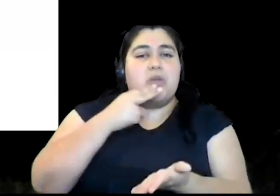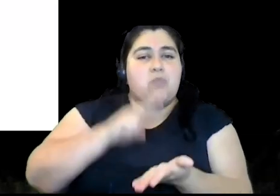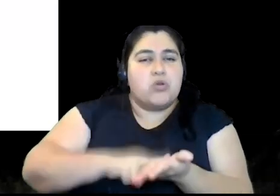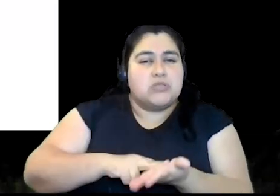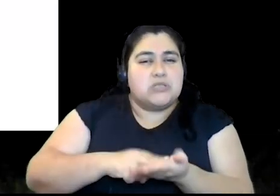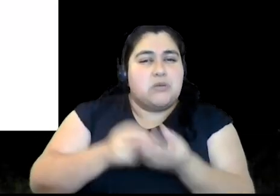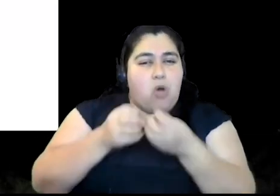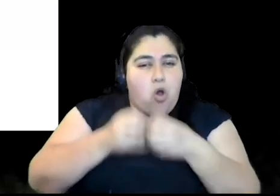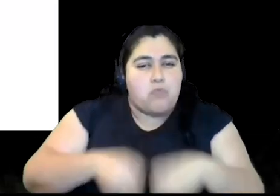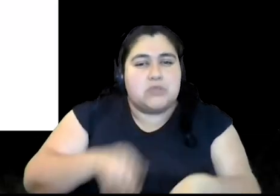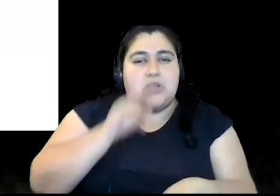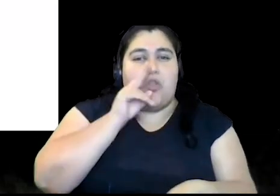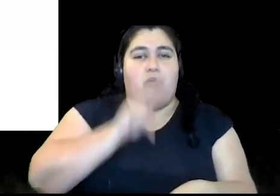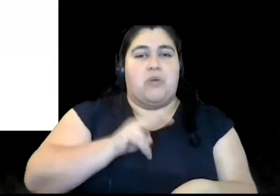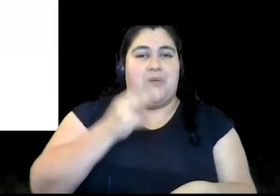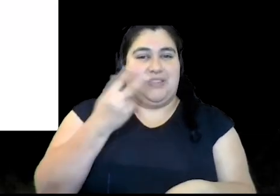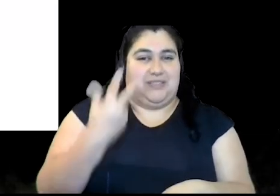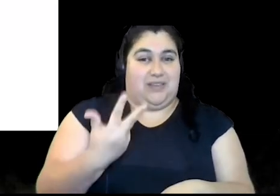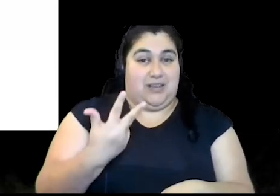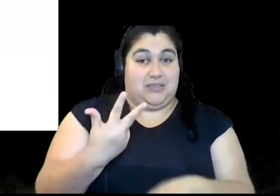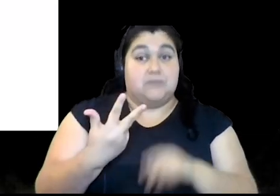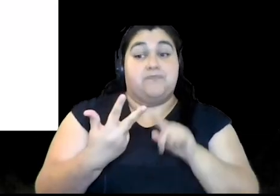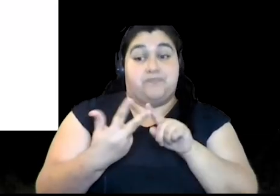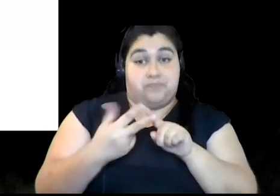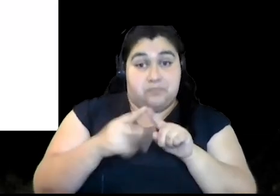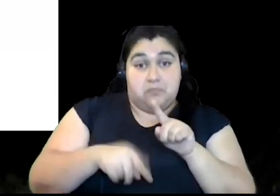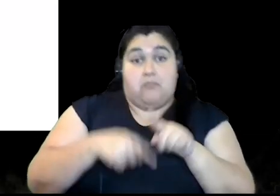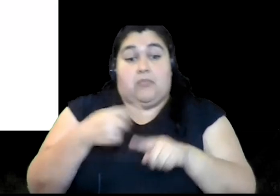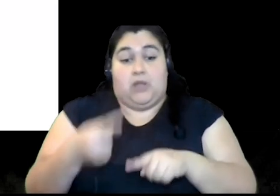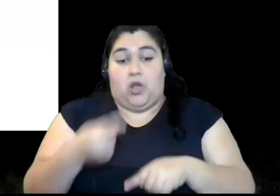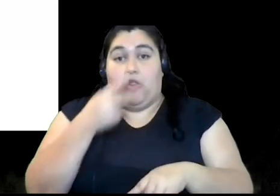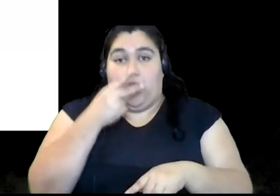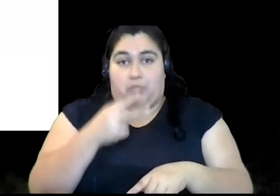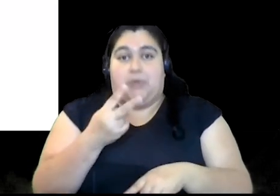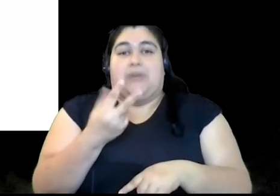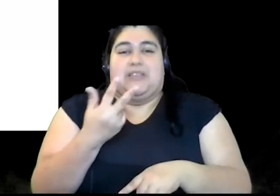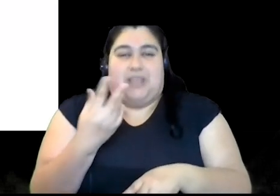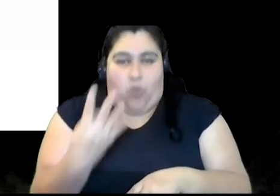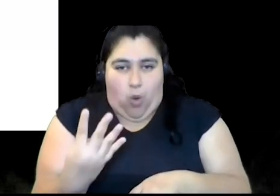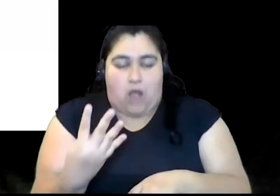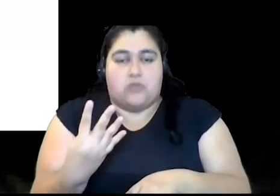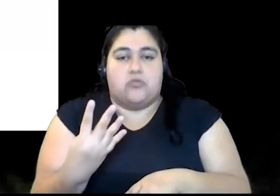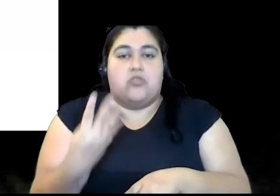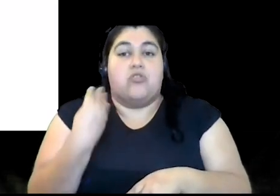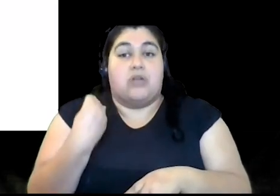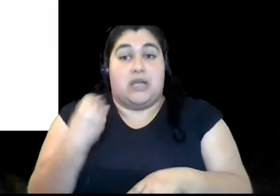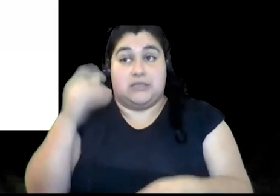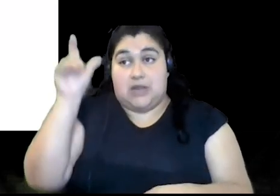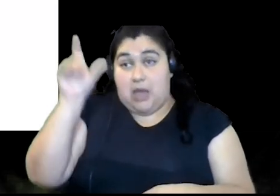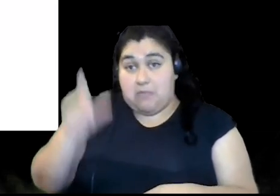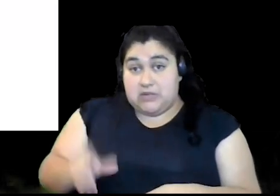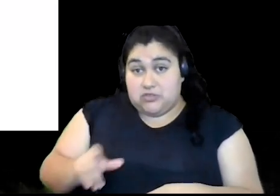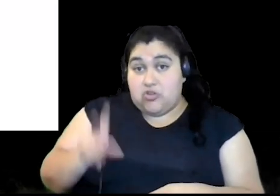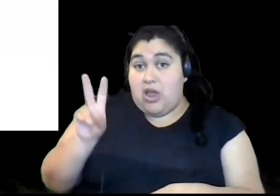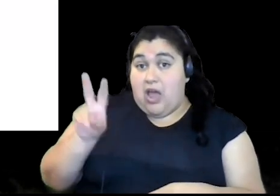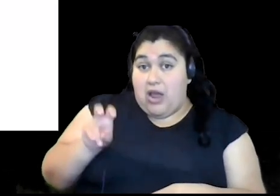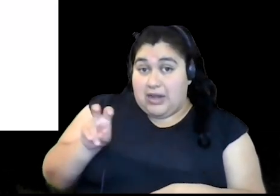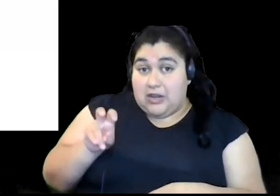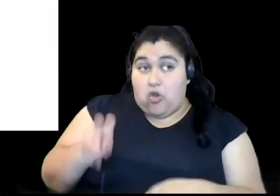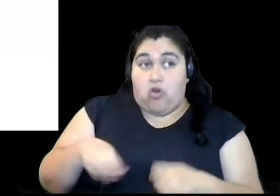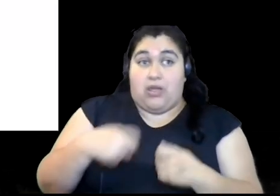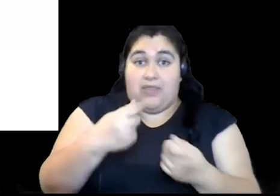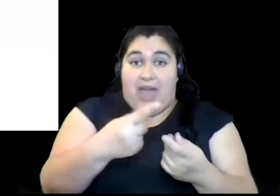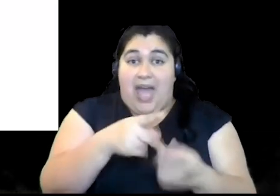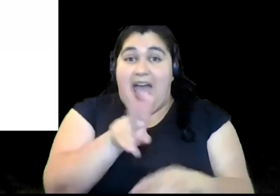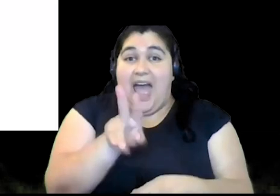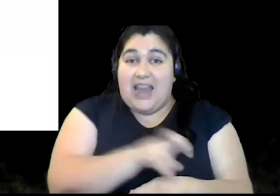del 2023, con lo cual en 2024 recuerden que tanto el locador como el locatario